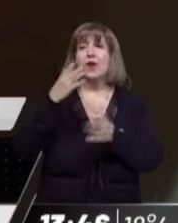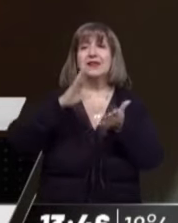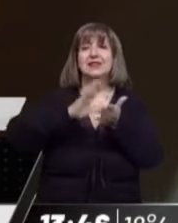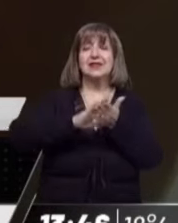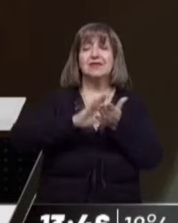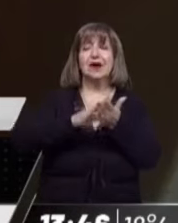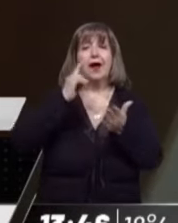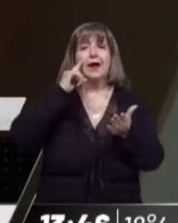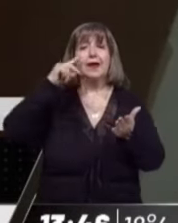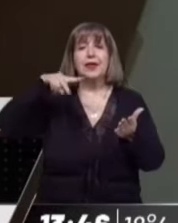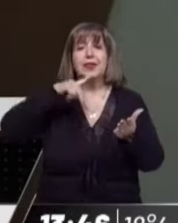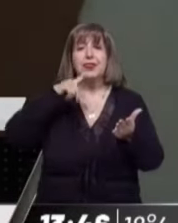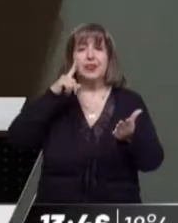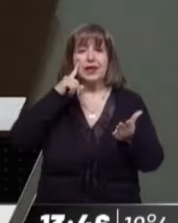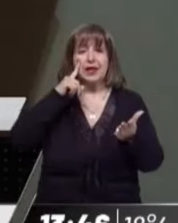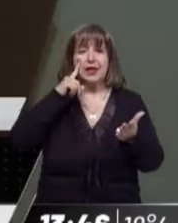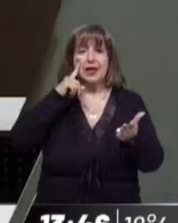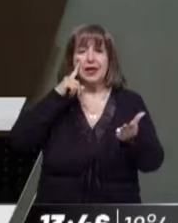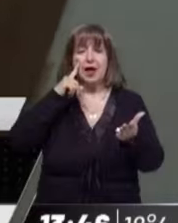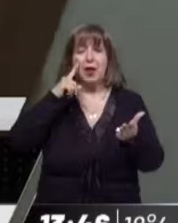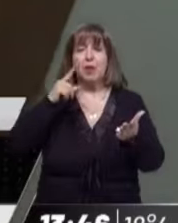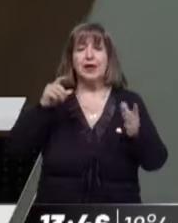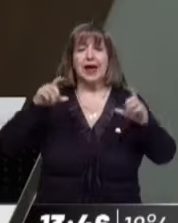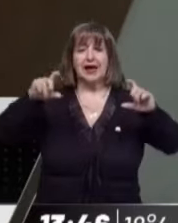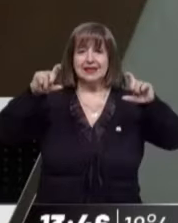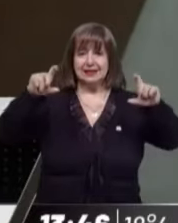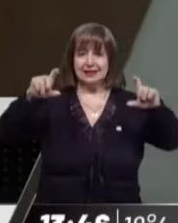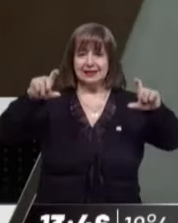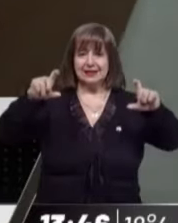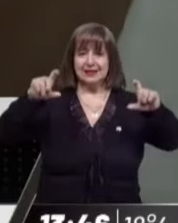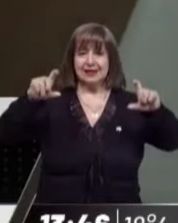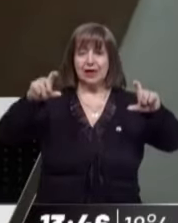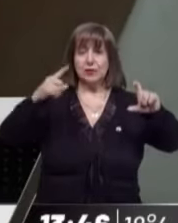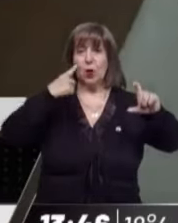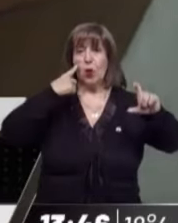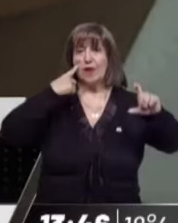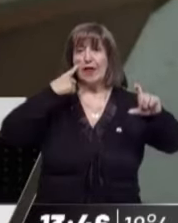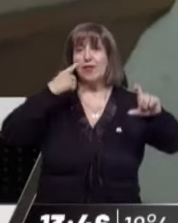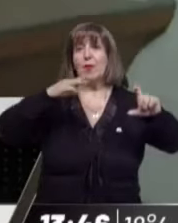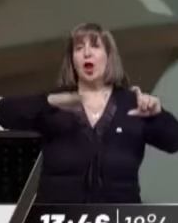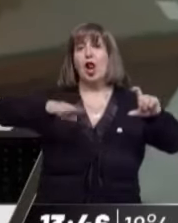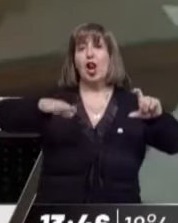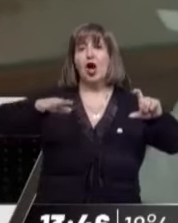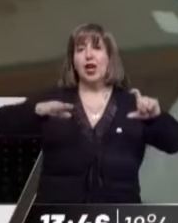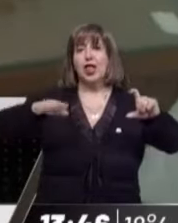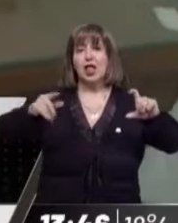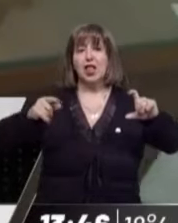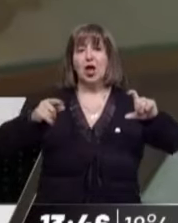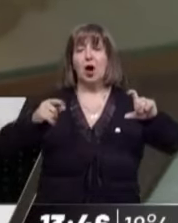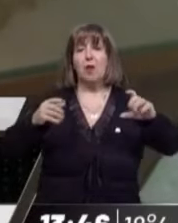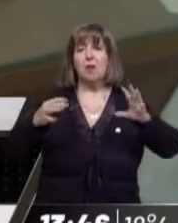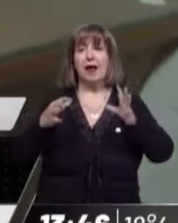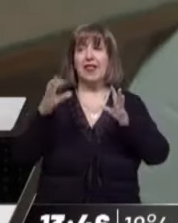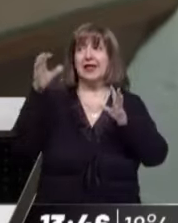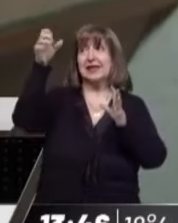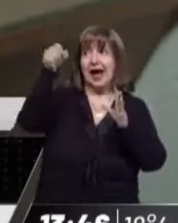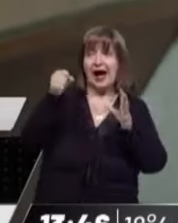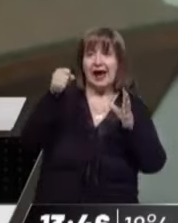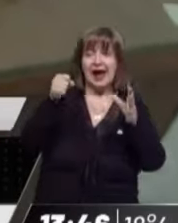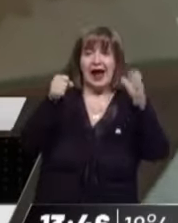del inti porque tenemos que sacar estas muequitas porque nos han dicho que son peligrosas Porque si cuelgan algo los niños pueden